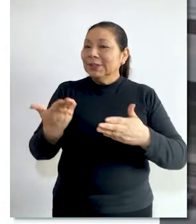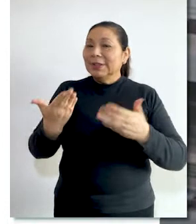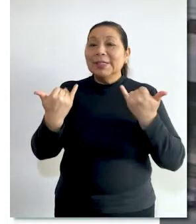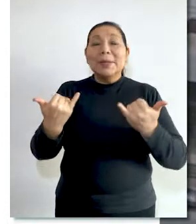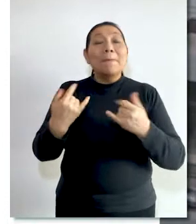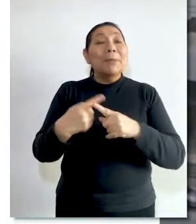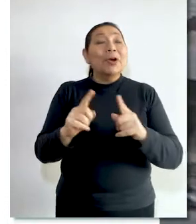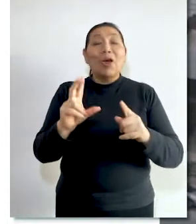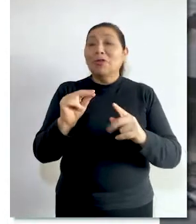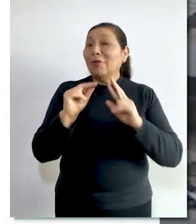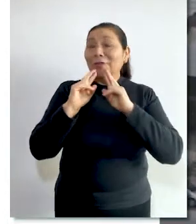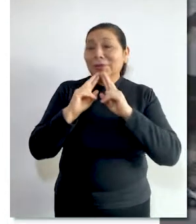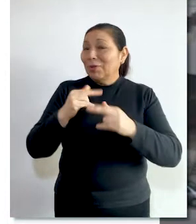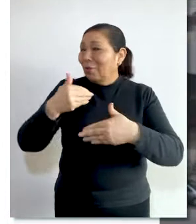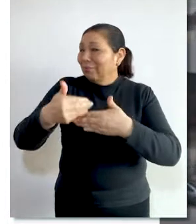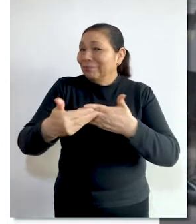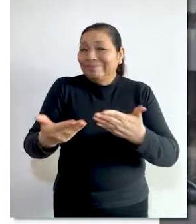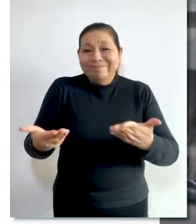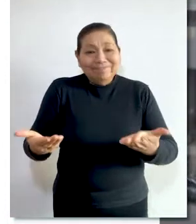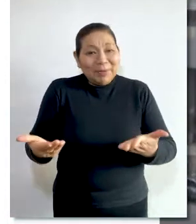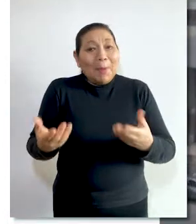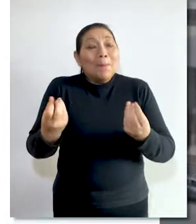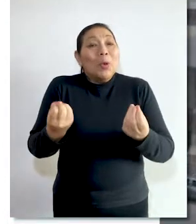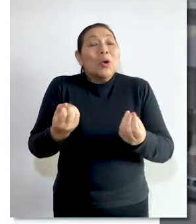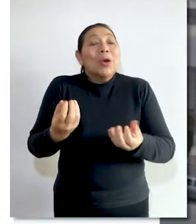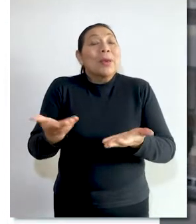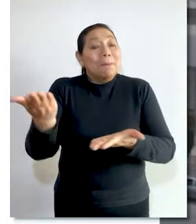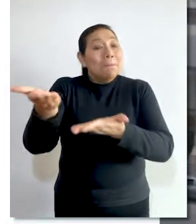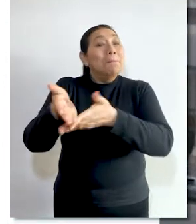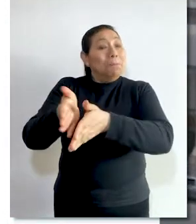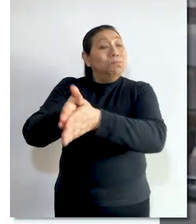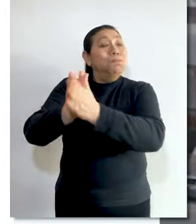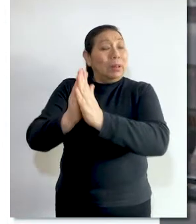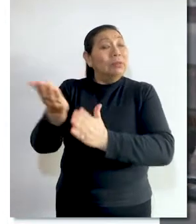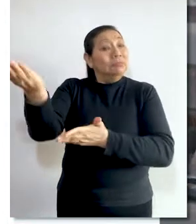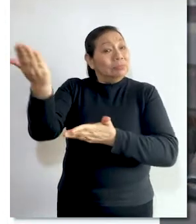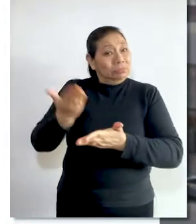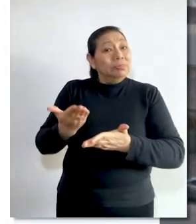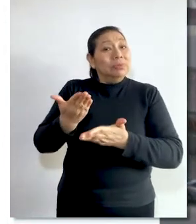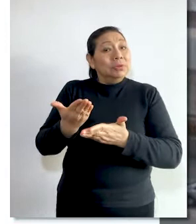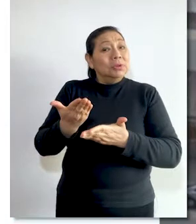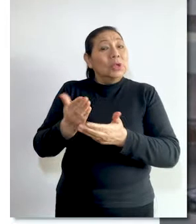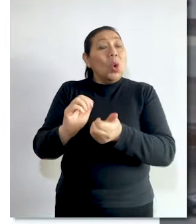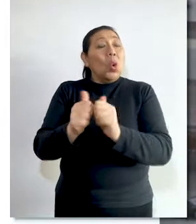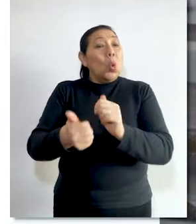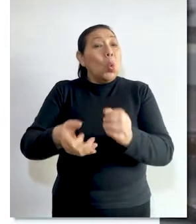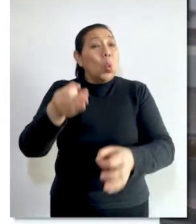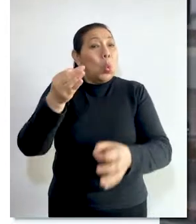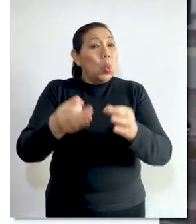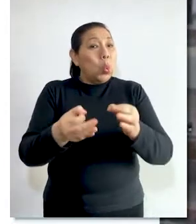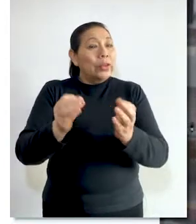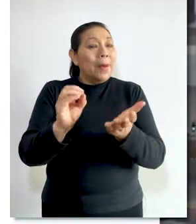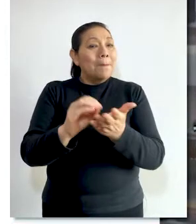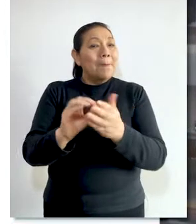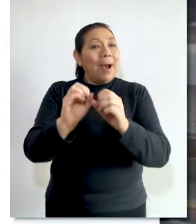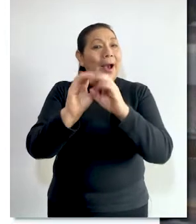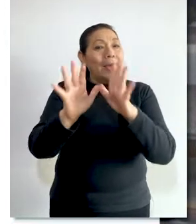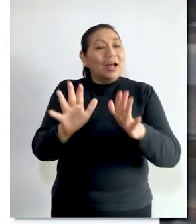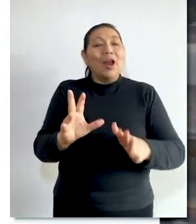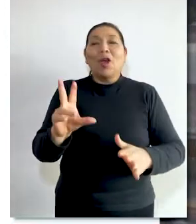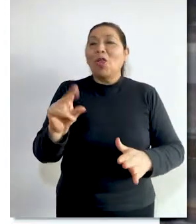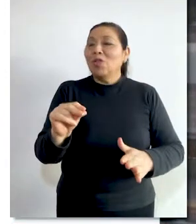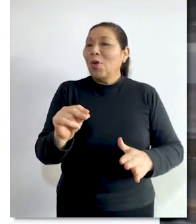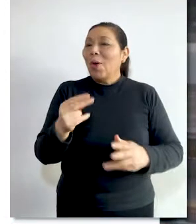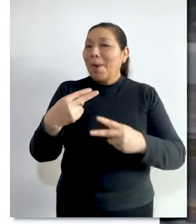de ésta lo que no resulta procedente porque tal pedido implica una modificación de la sentencia y la aclaración